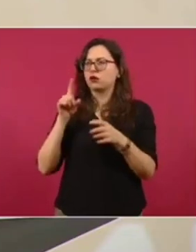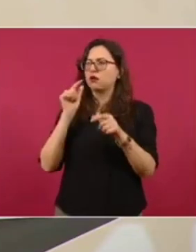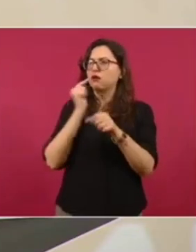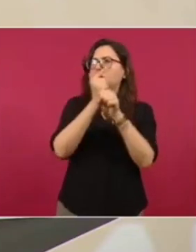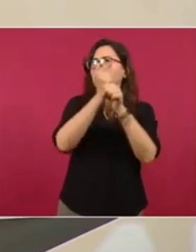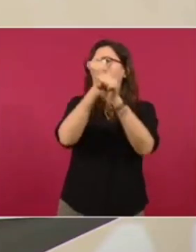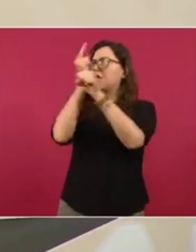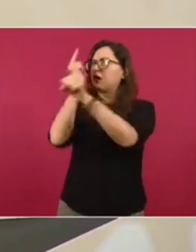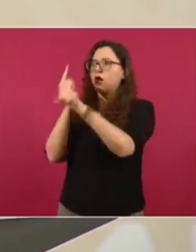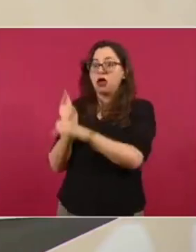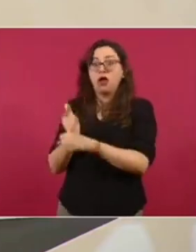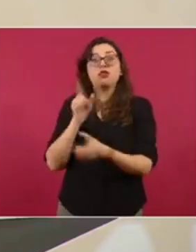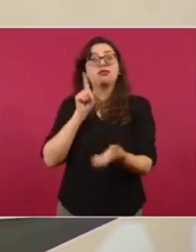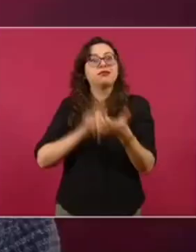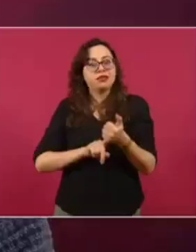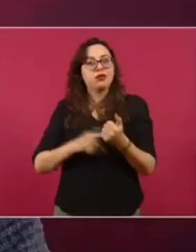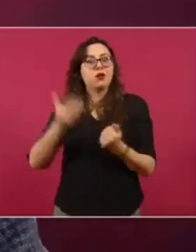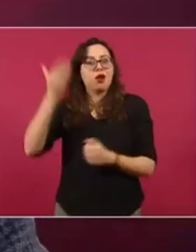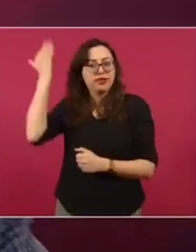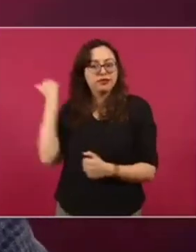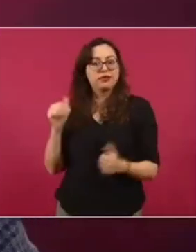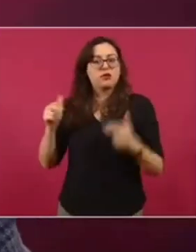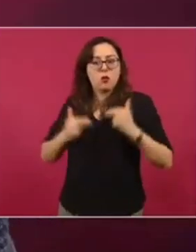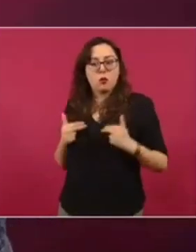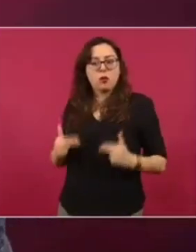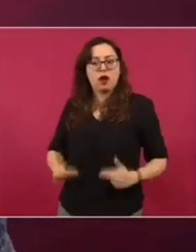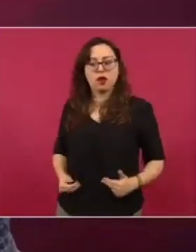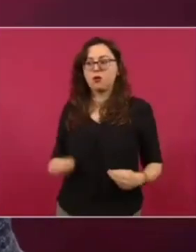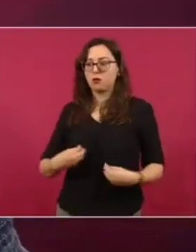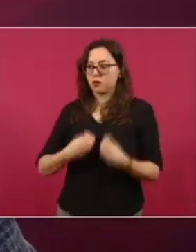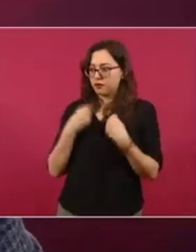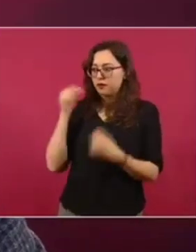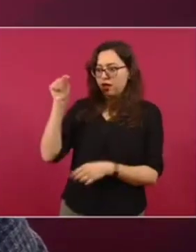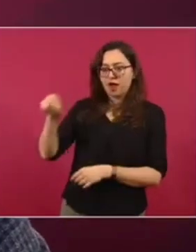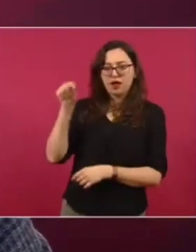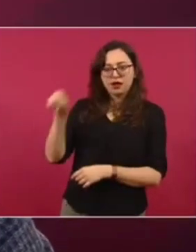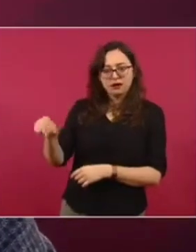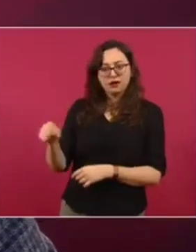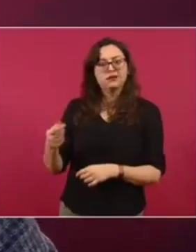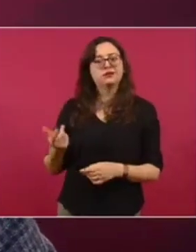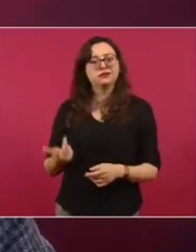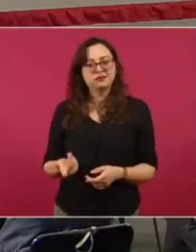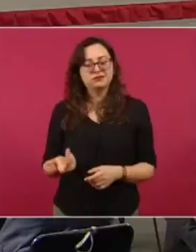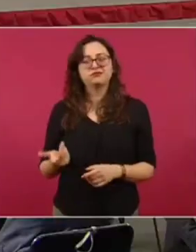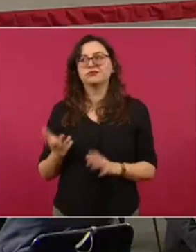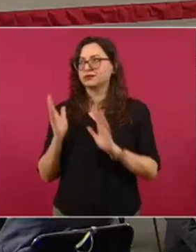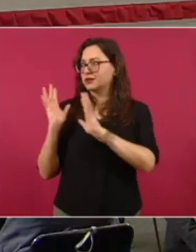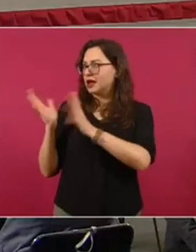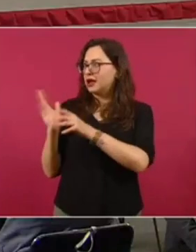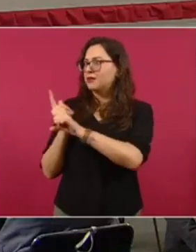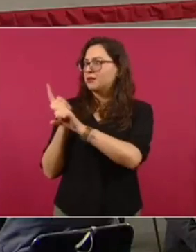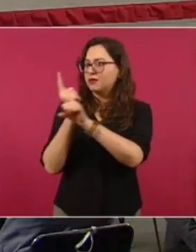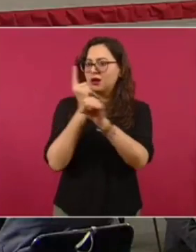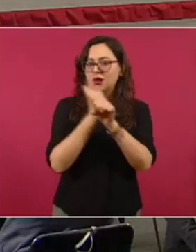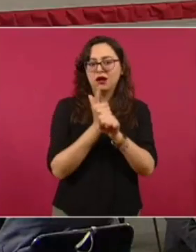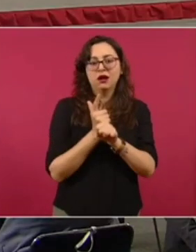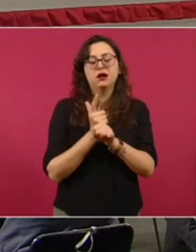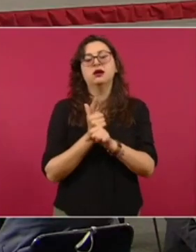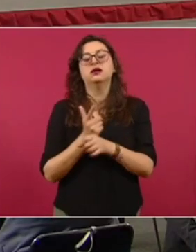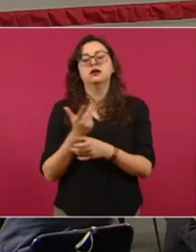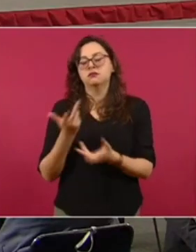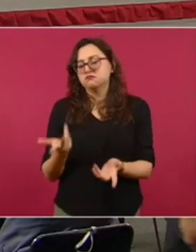terraseados para la instalación de milpa